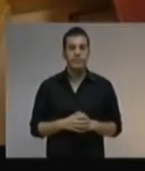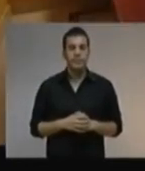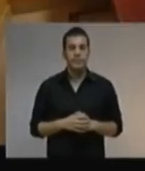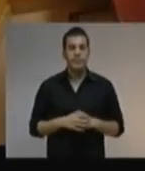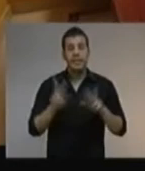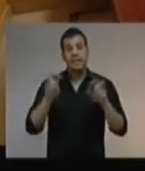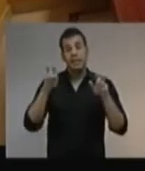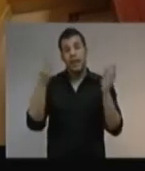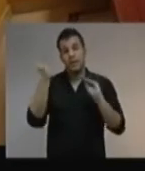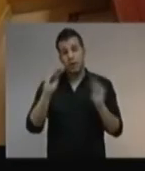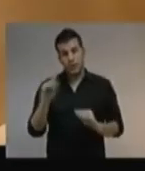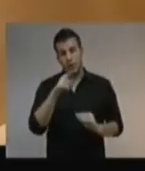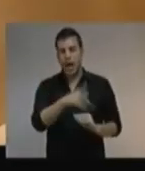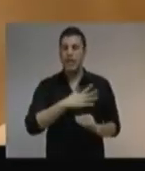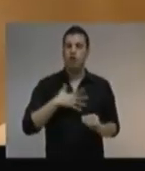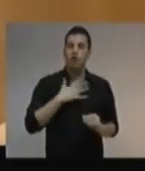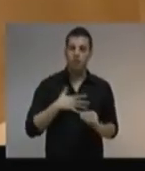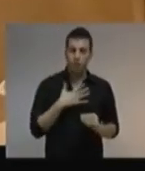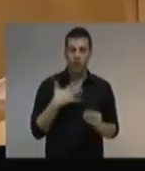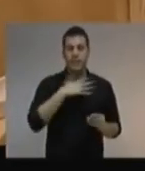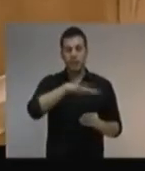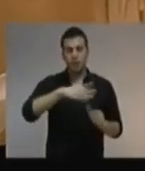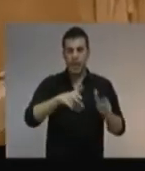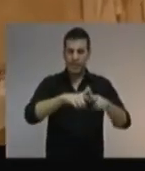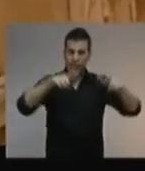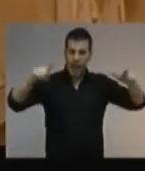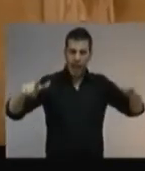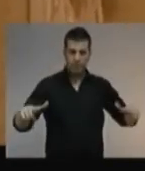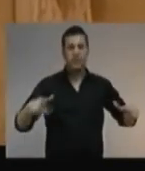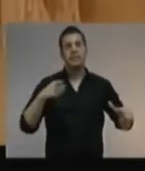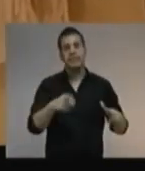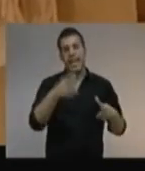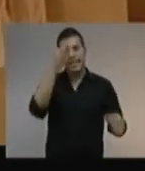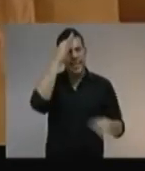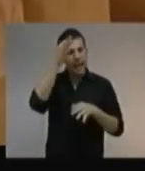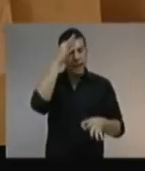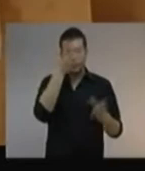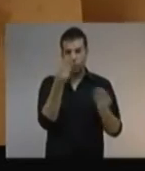En la decoración prima el confort y la amplitud de los espacios, así como los pequeños detalles.